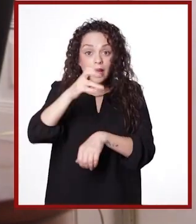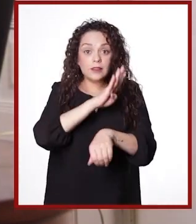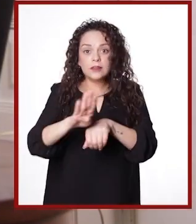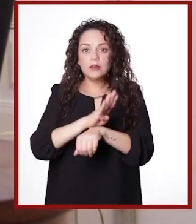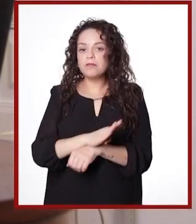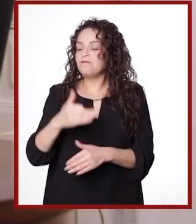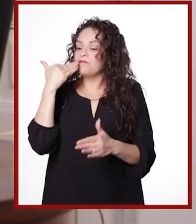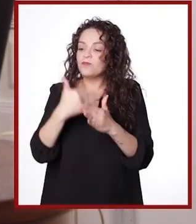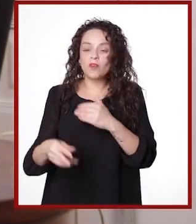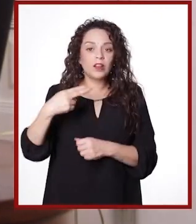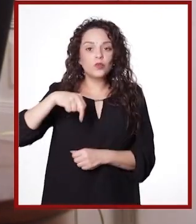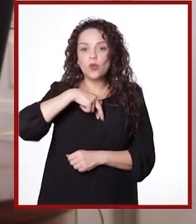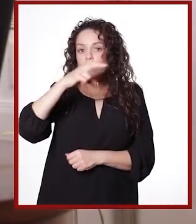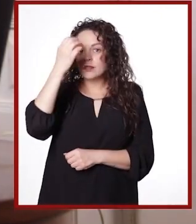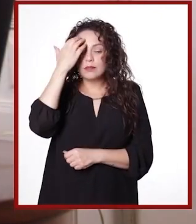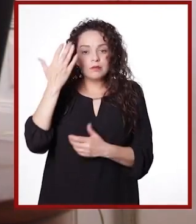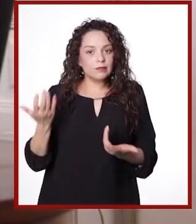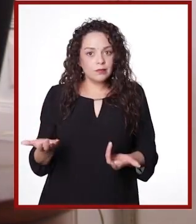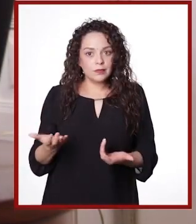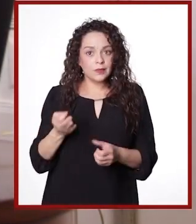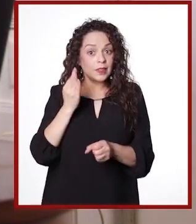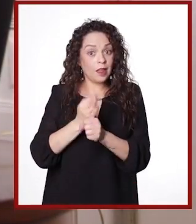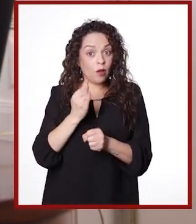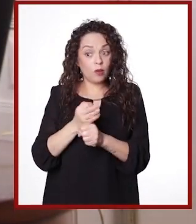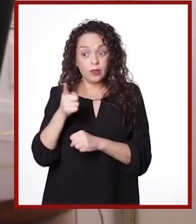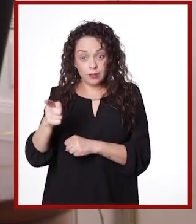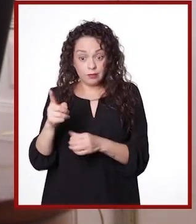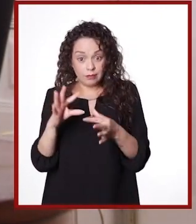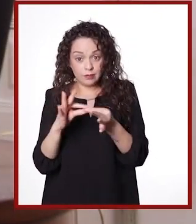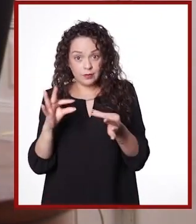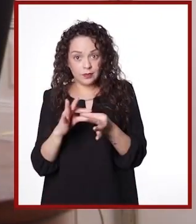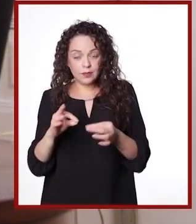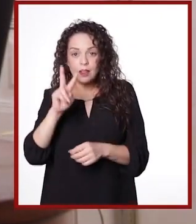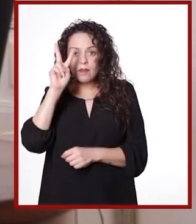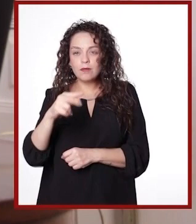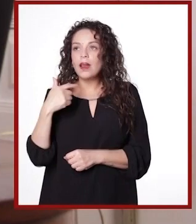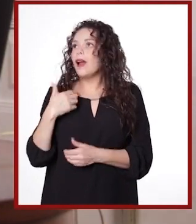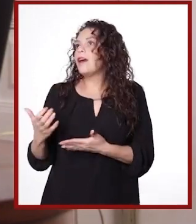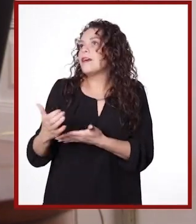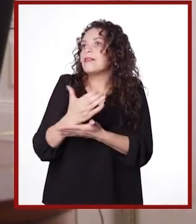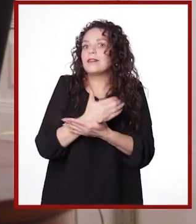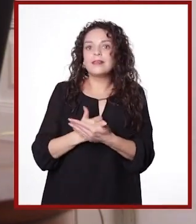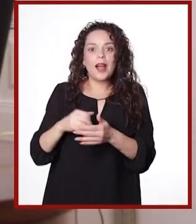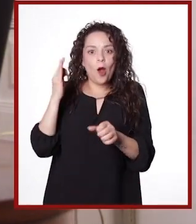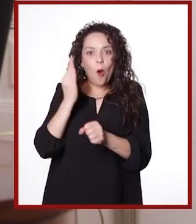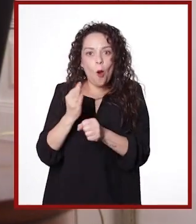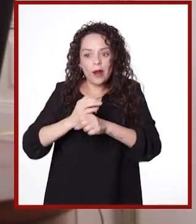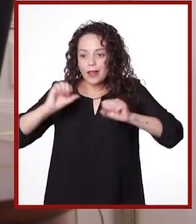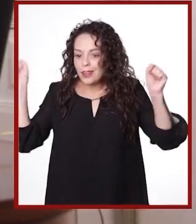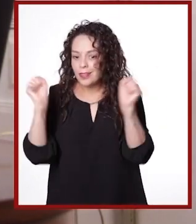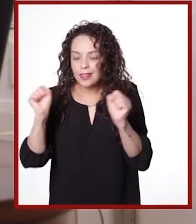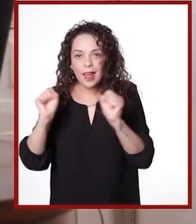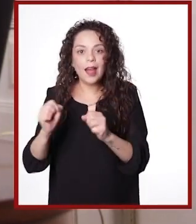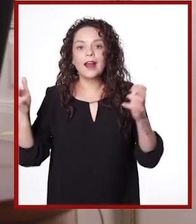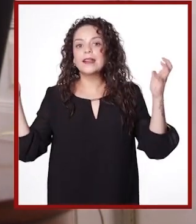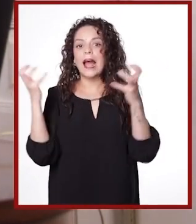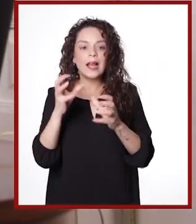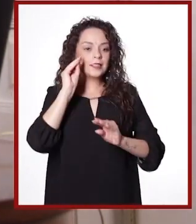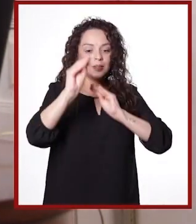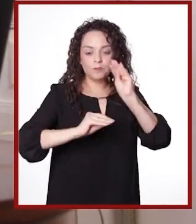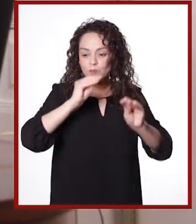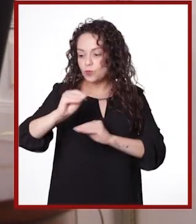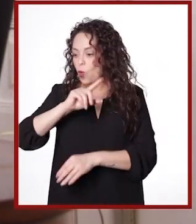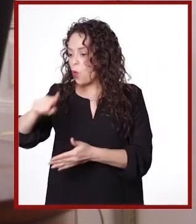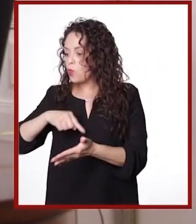beneficios que de verdad ahorita es como correr a poner un área verde en nuestra azotea, hacer una terraza, ¿sabes? O sea, aprovechar